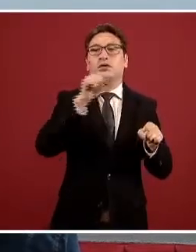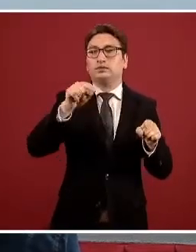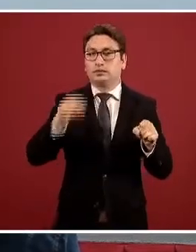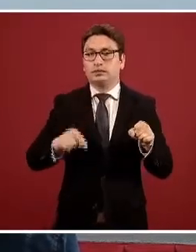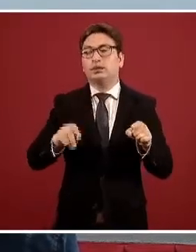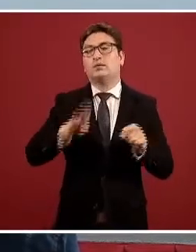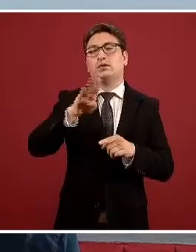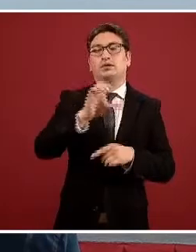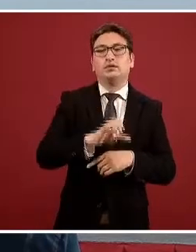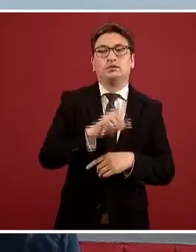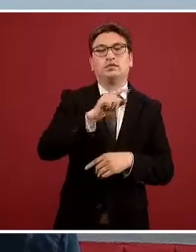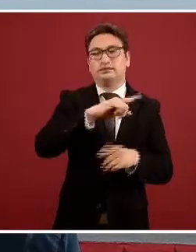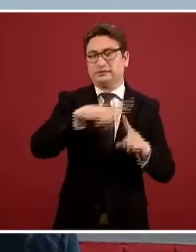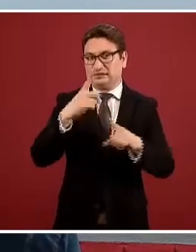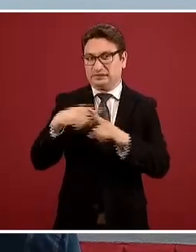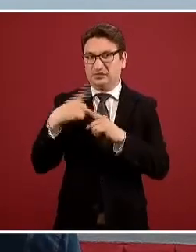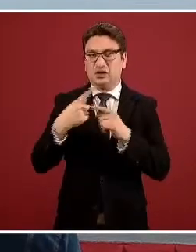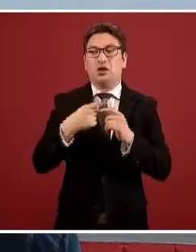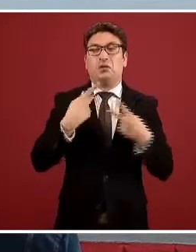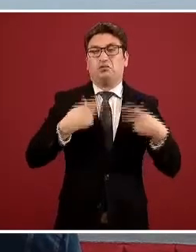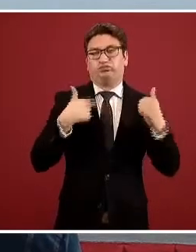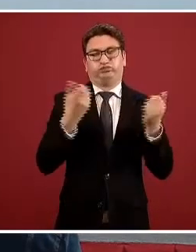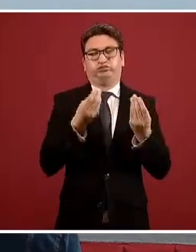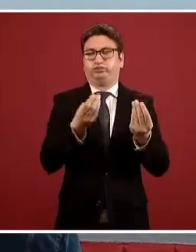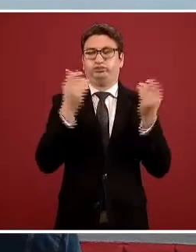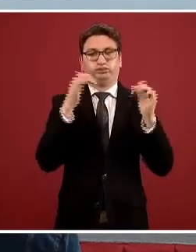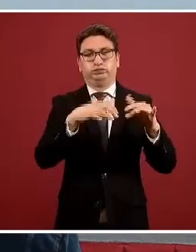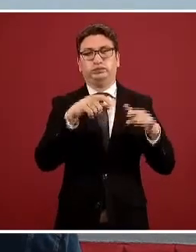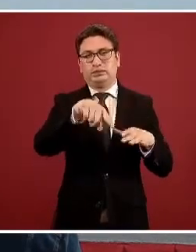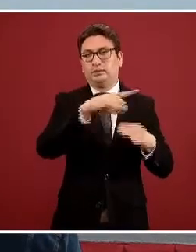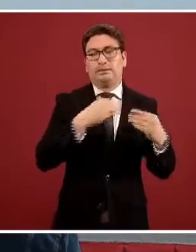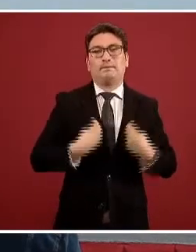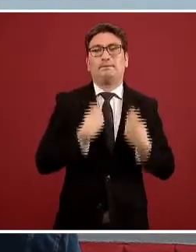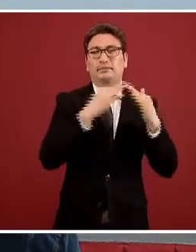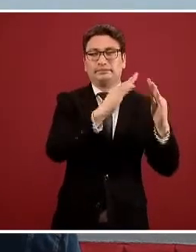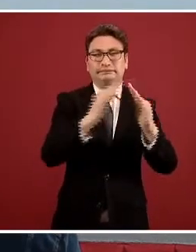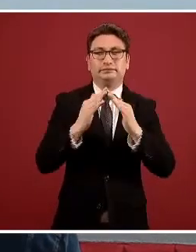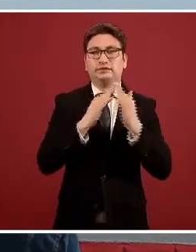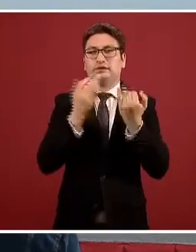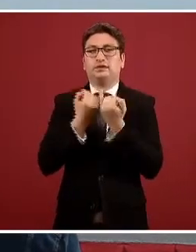península de Baja California y en el estado de Quintana